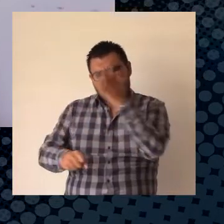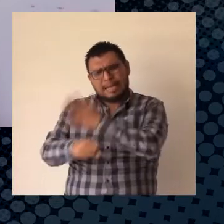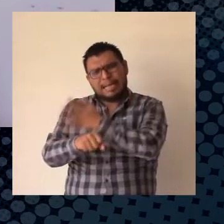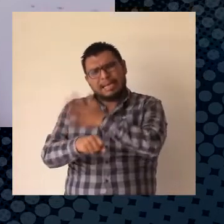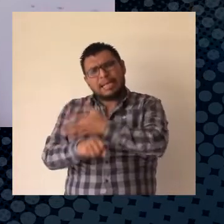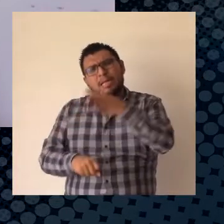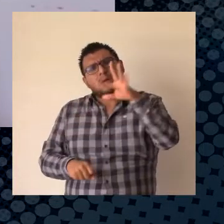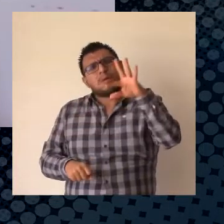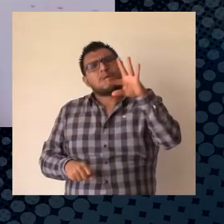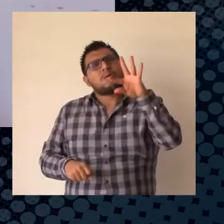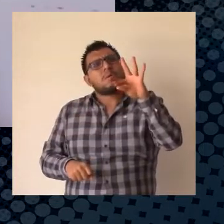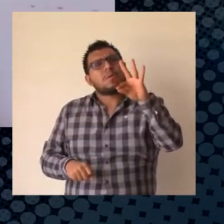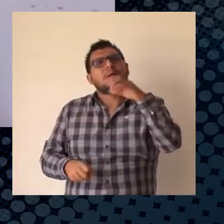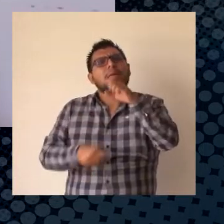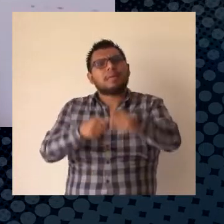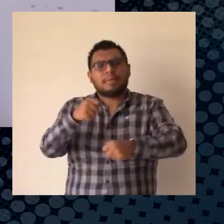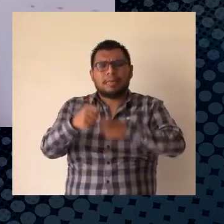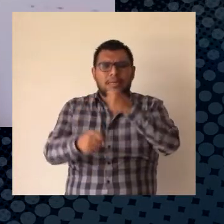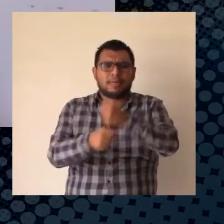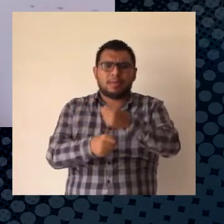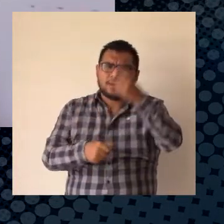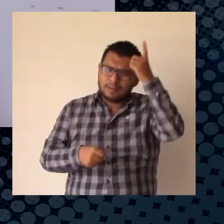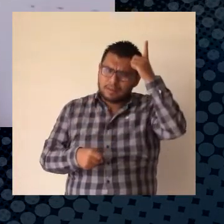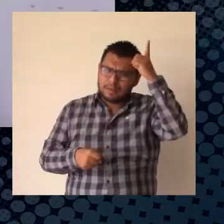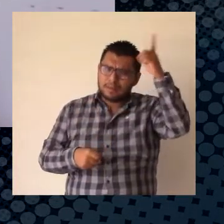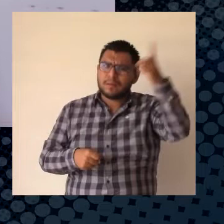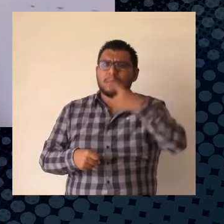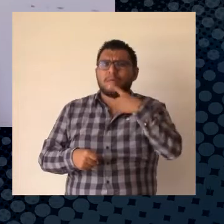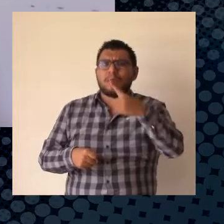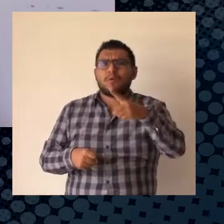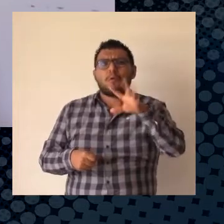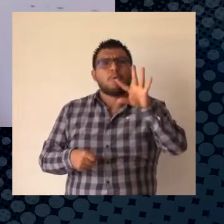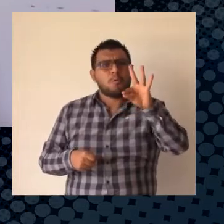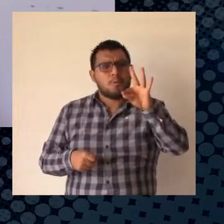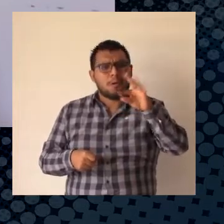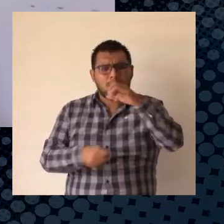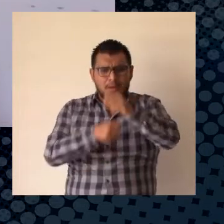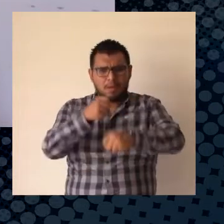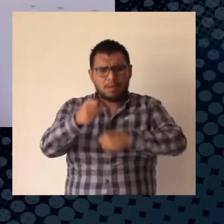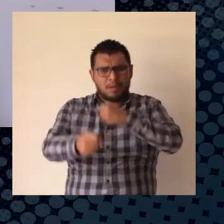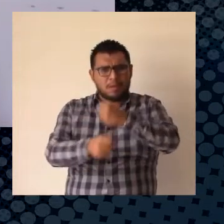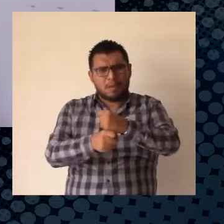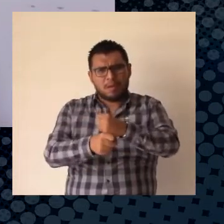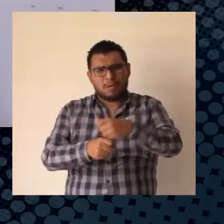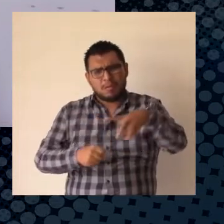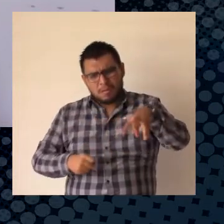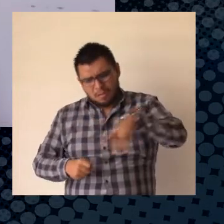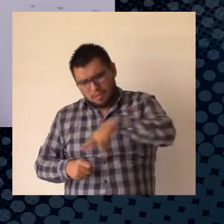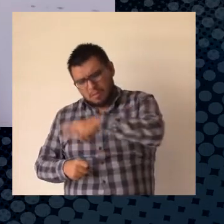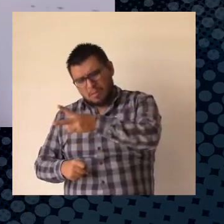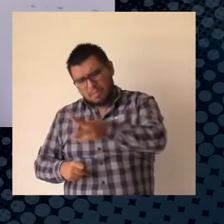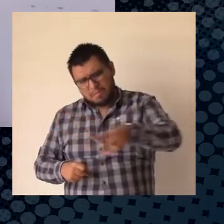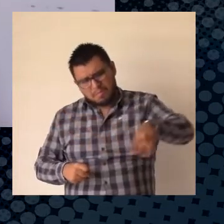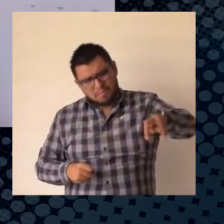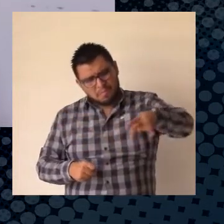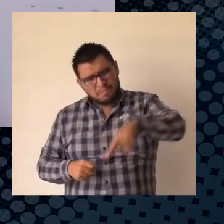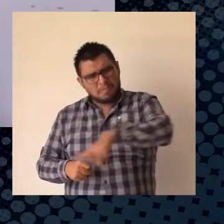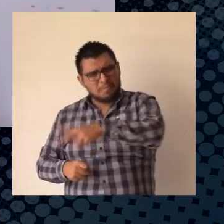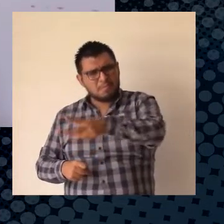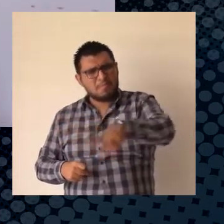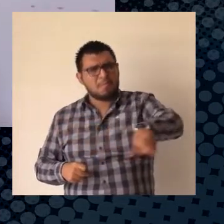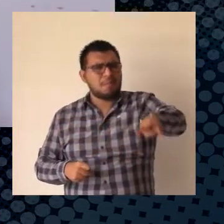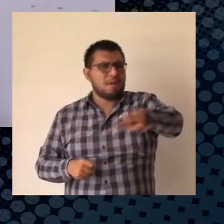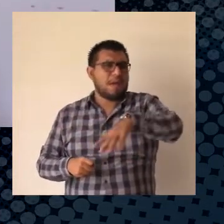40 años. Que Dios dice, ahora estaréis 40 años dando vuelta en el desierto hasta que se mueran